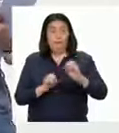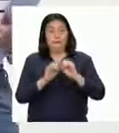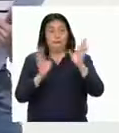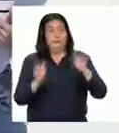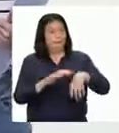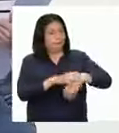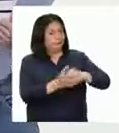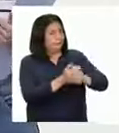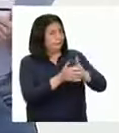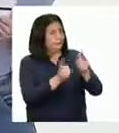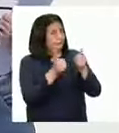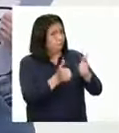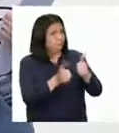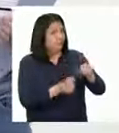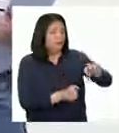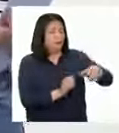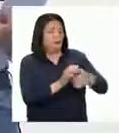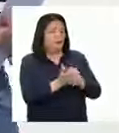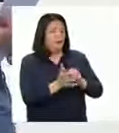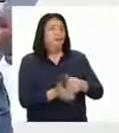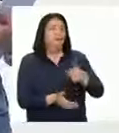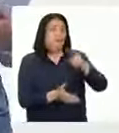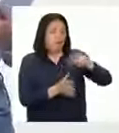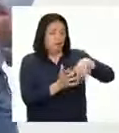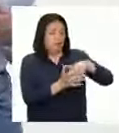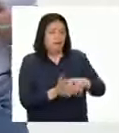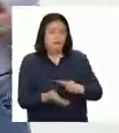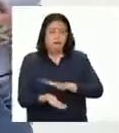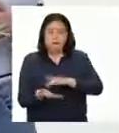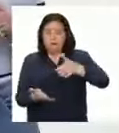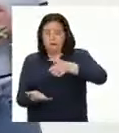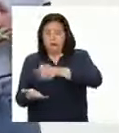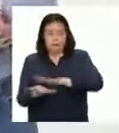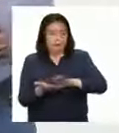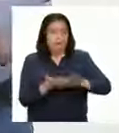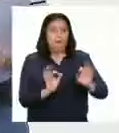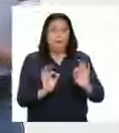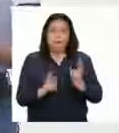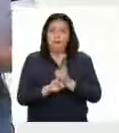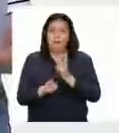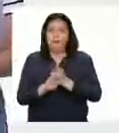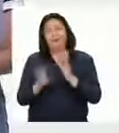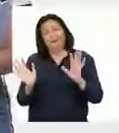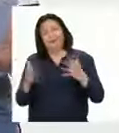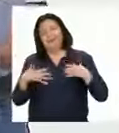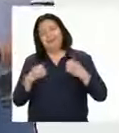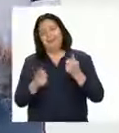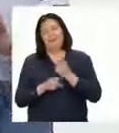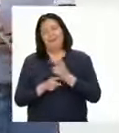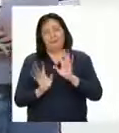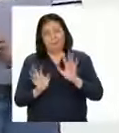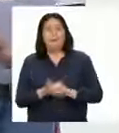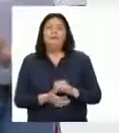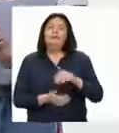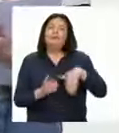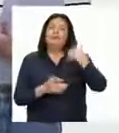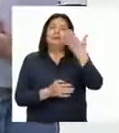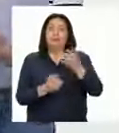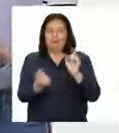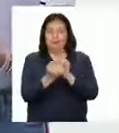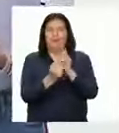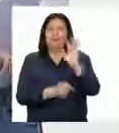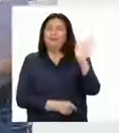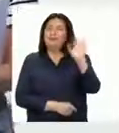día, a lavarse muy bien las manos con agua y con jabón y a desinfectar todo con mucho cuidado. ¿Sí? Así estaremos mucho más sanos y sanas. Nos vemos en la próxima